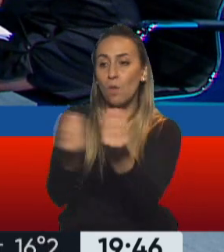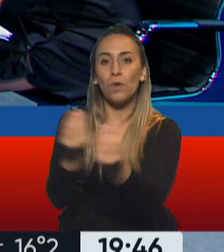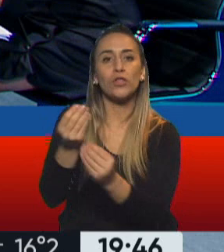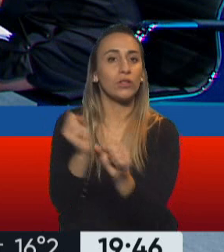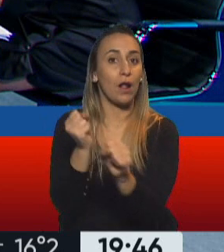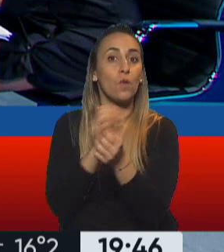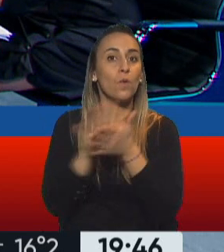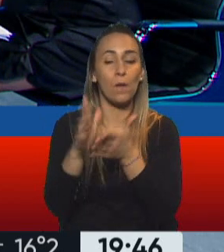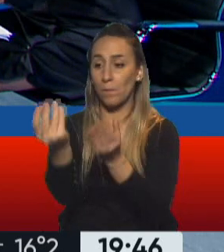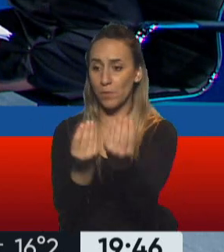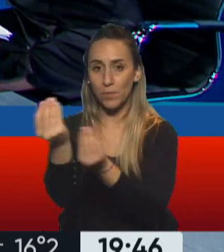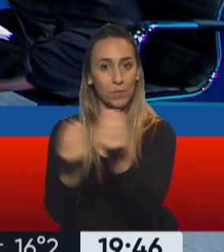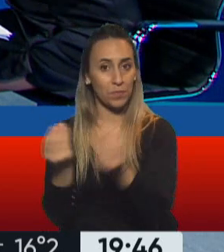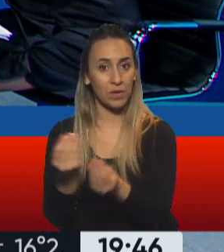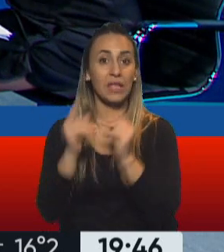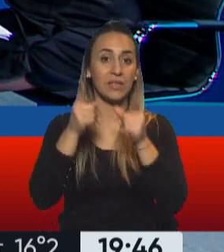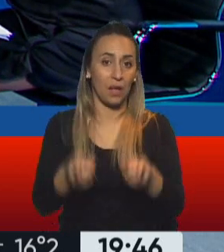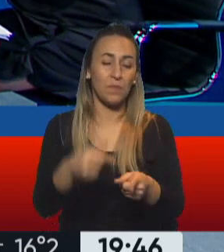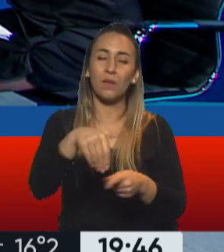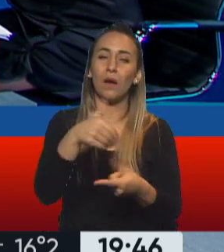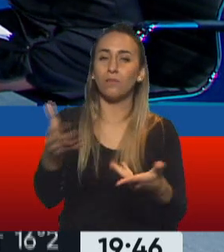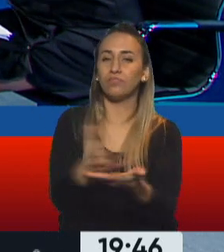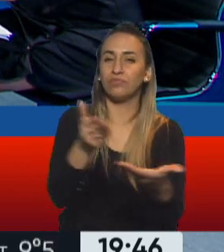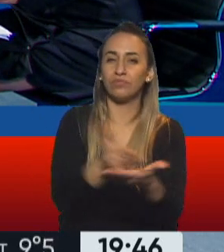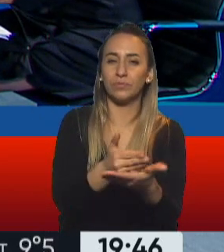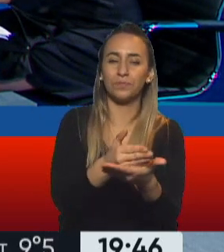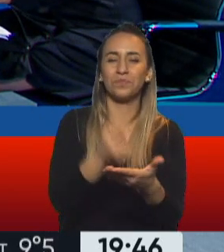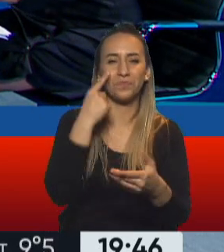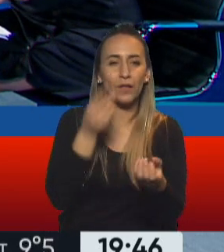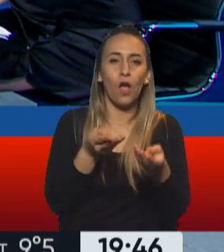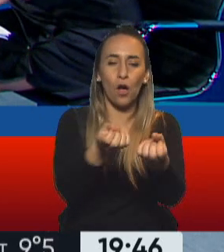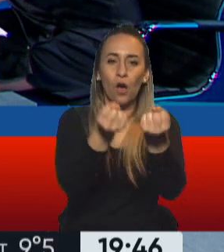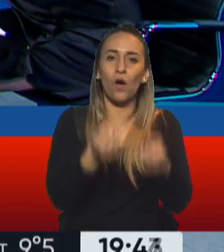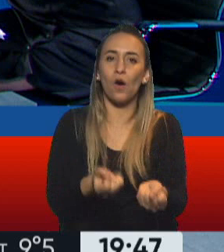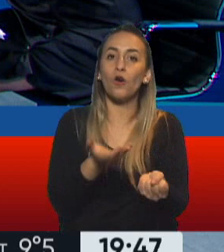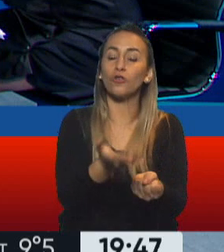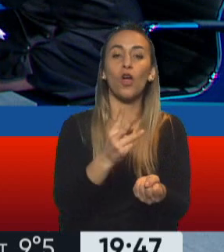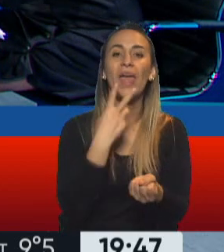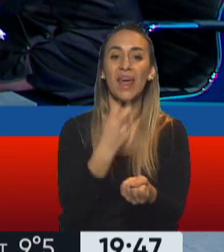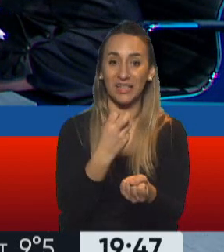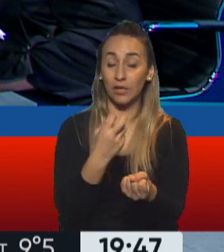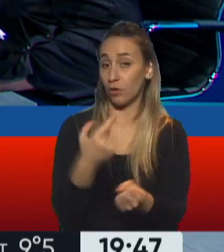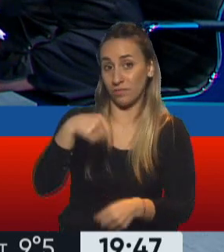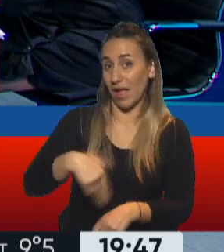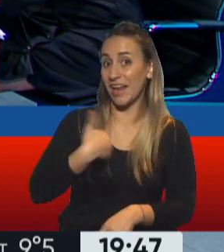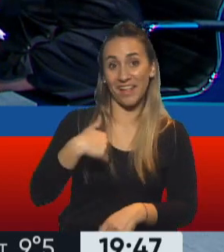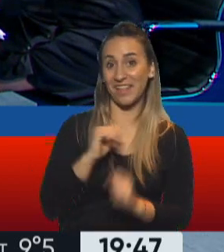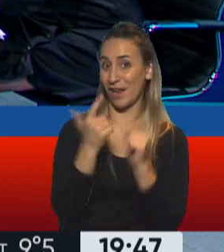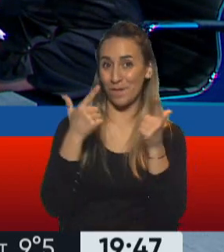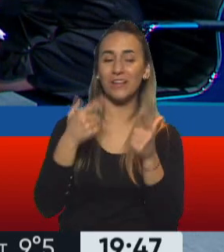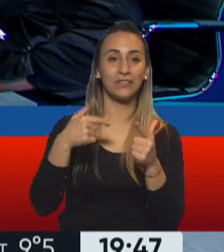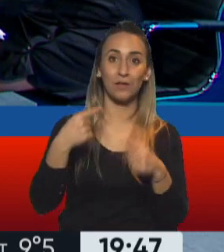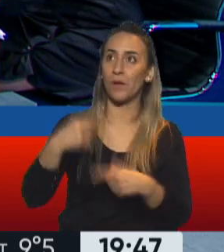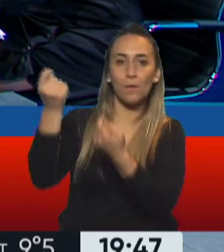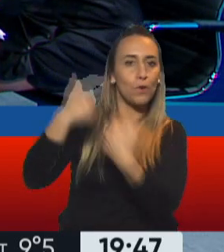y va a producir lo que son hornos eléctricos que no se producían en la argentina que esta empresa no los producía importante